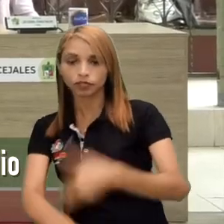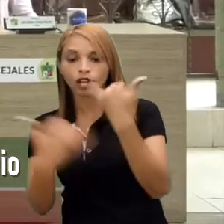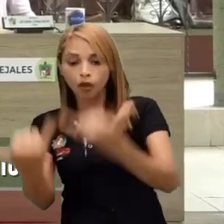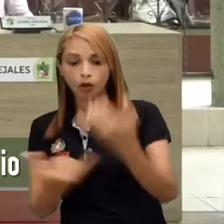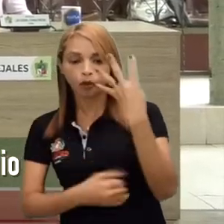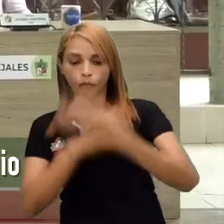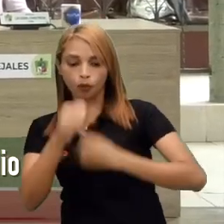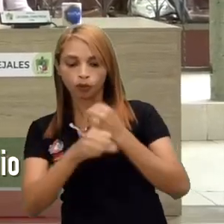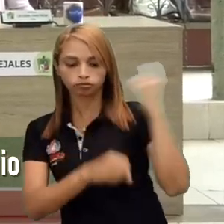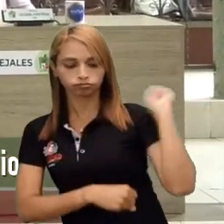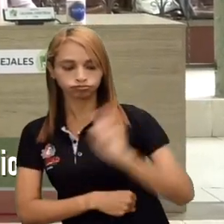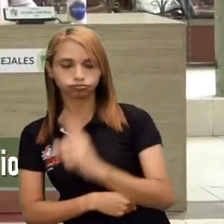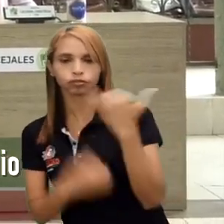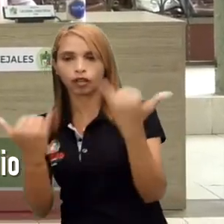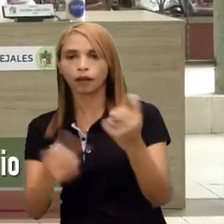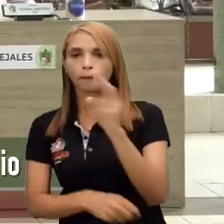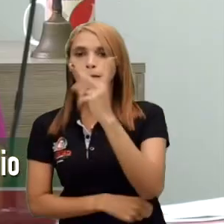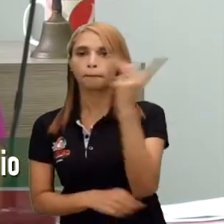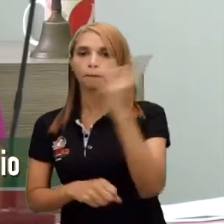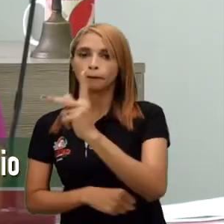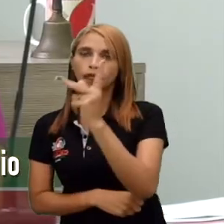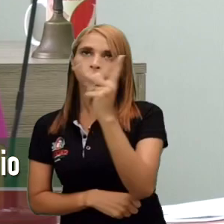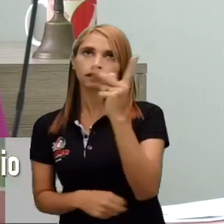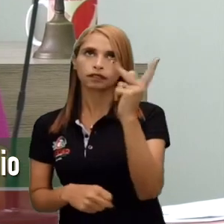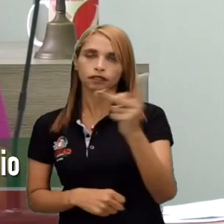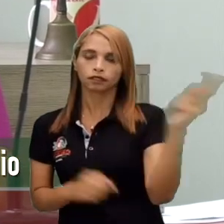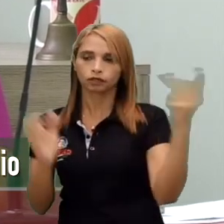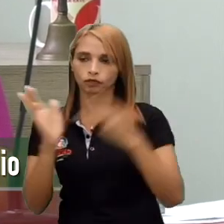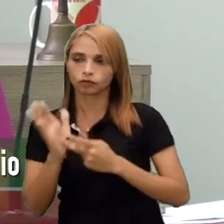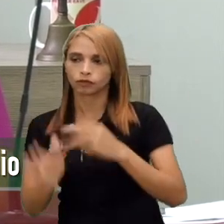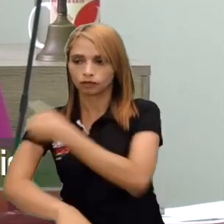pesos. Ahora, 4 años después, hay